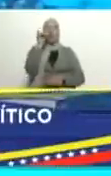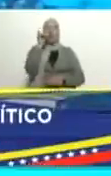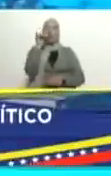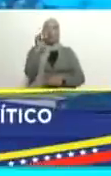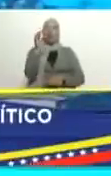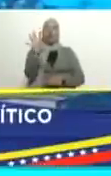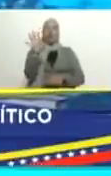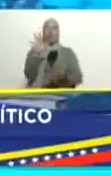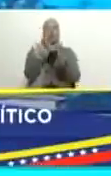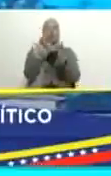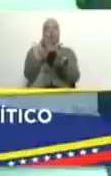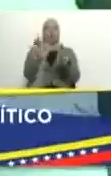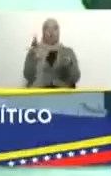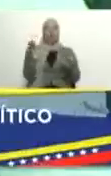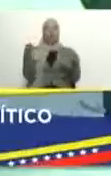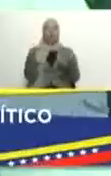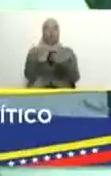enlace del estado